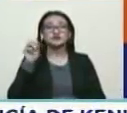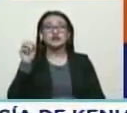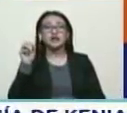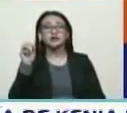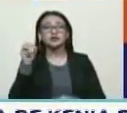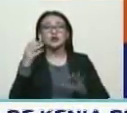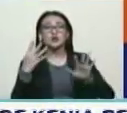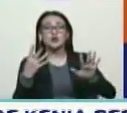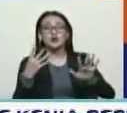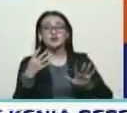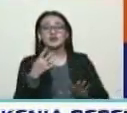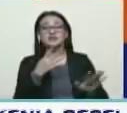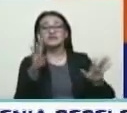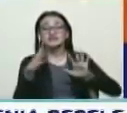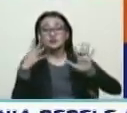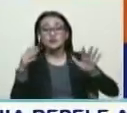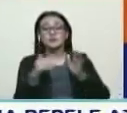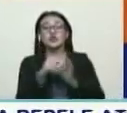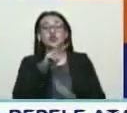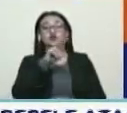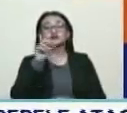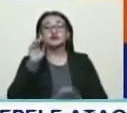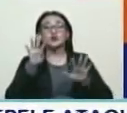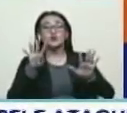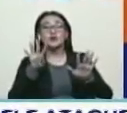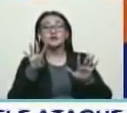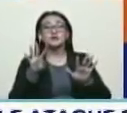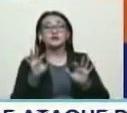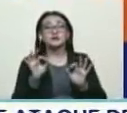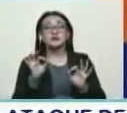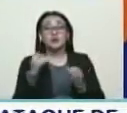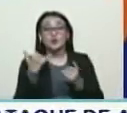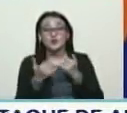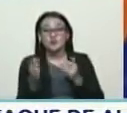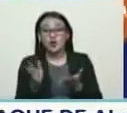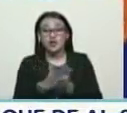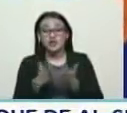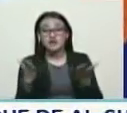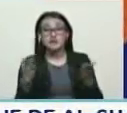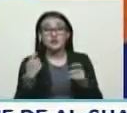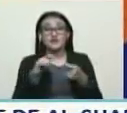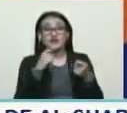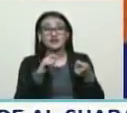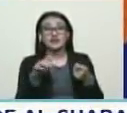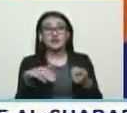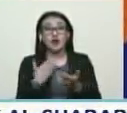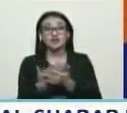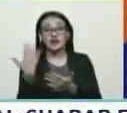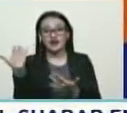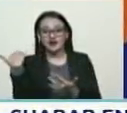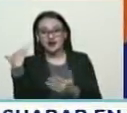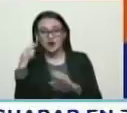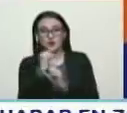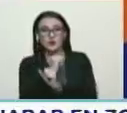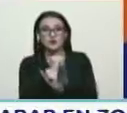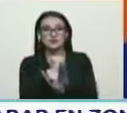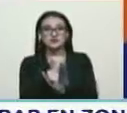19.209, corrijo entonces, 19.209 el número fresquecito de los últimos libros vendidos hasta anoche,